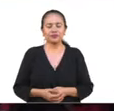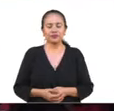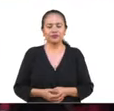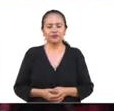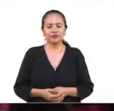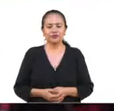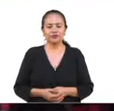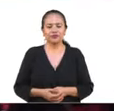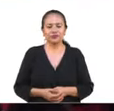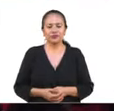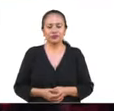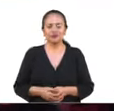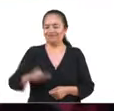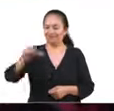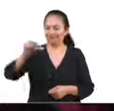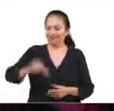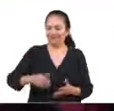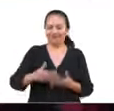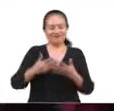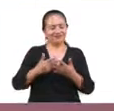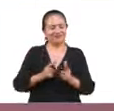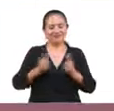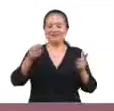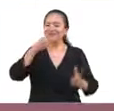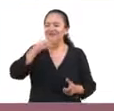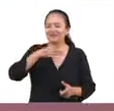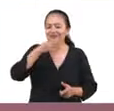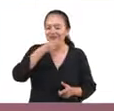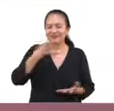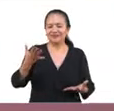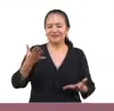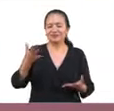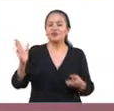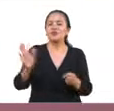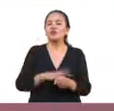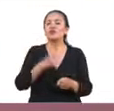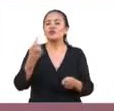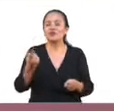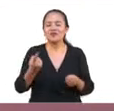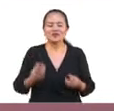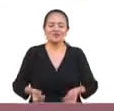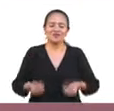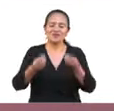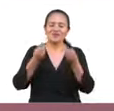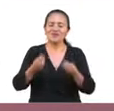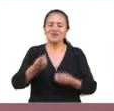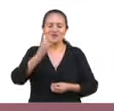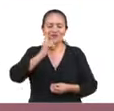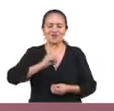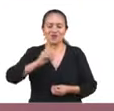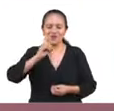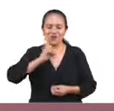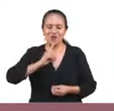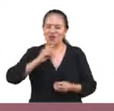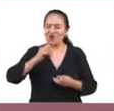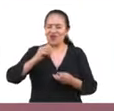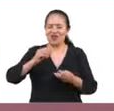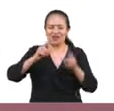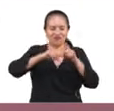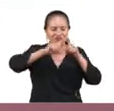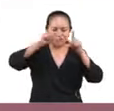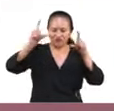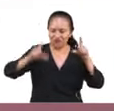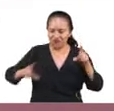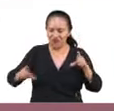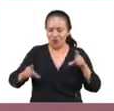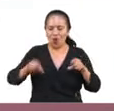Hoy nos encontramos de fiesta, pues recibimos con los brazos abiertos a mujeres que nos acompañan desde todas las latitudes